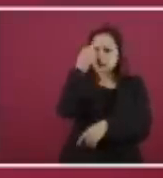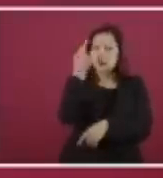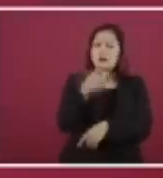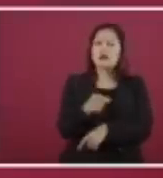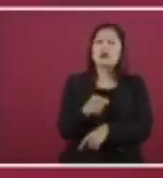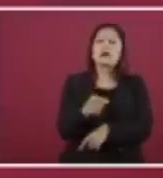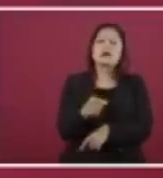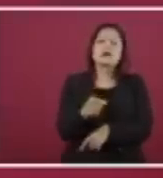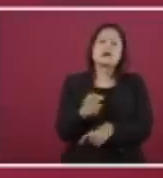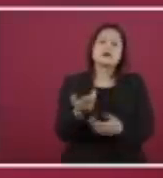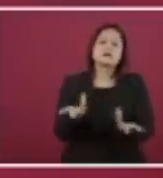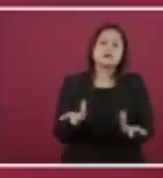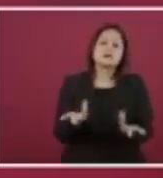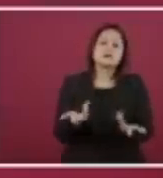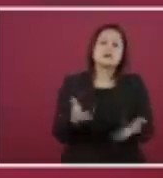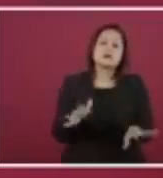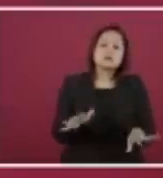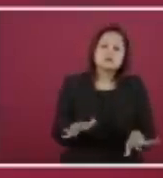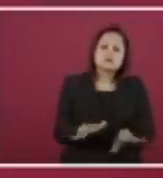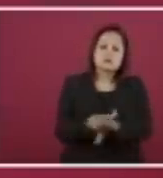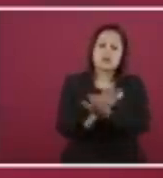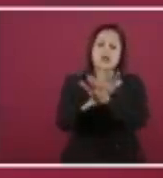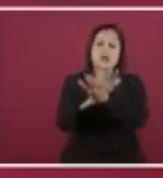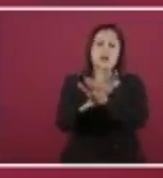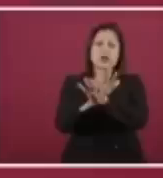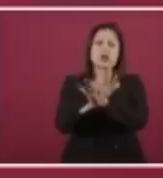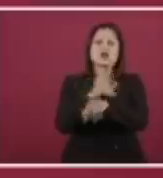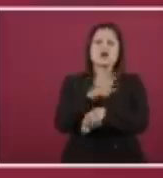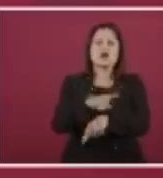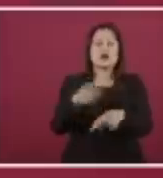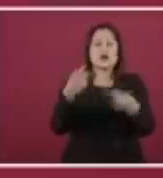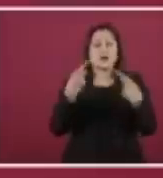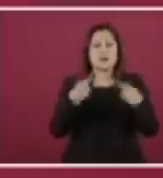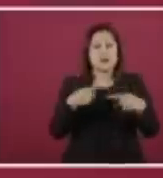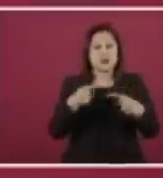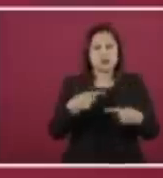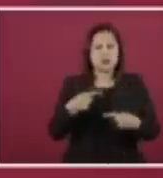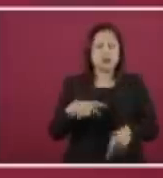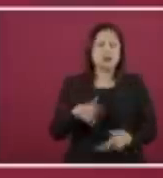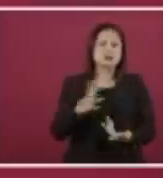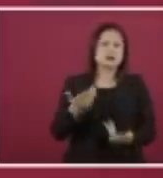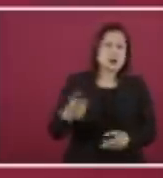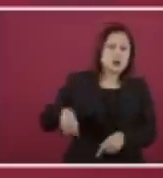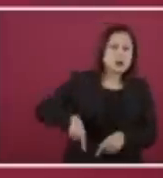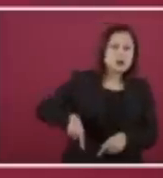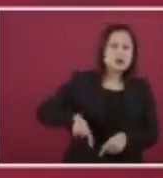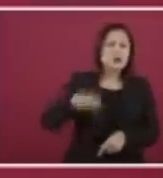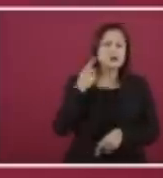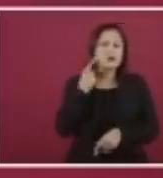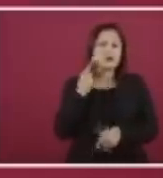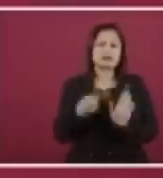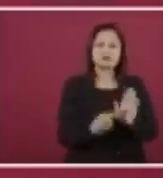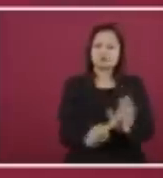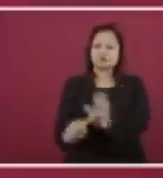de la vida pública, de manera especial en nuestro país.